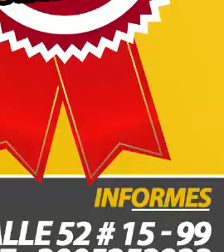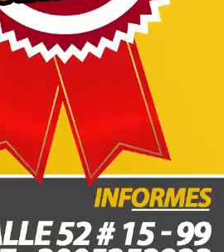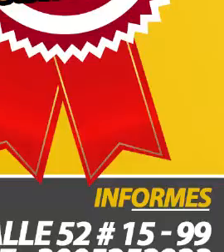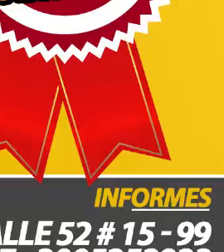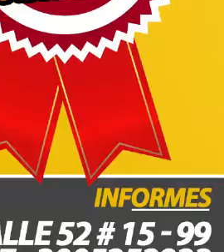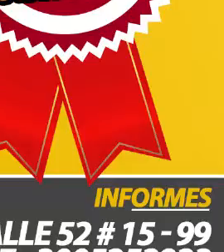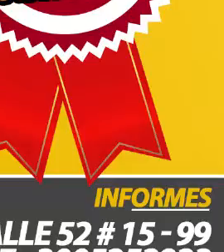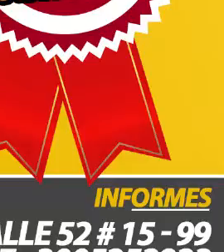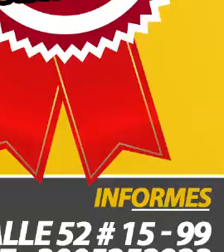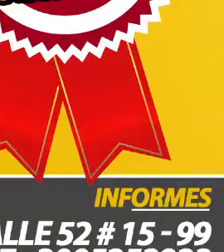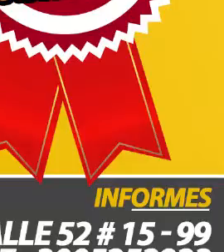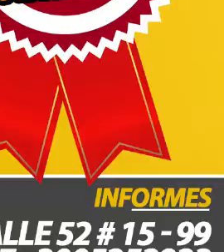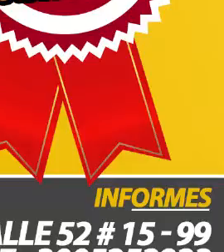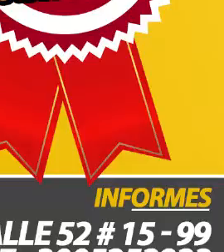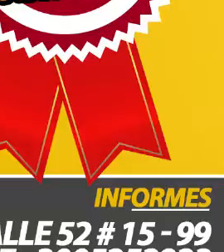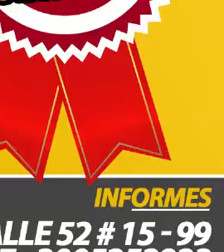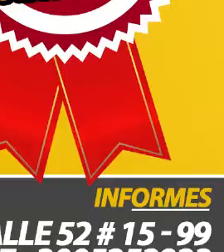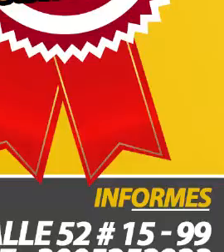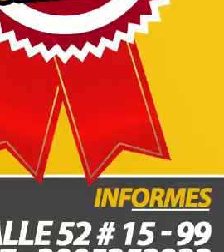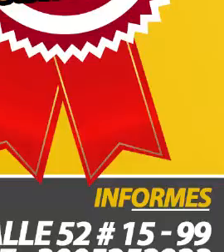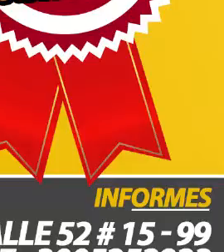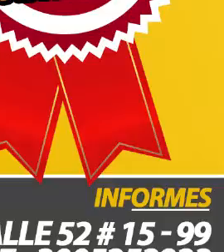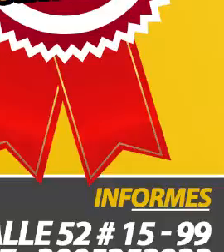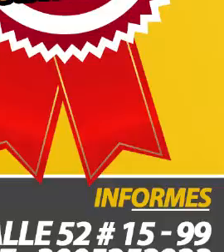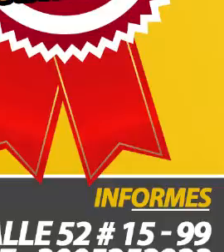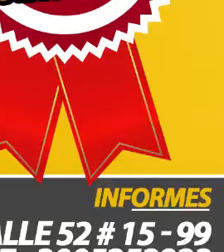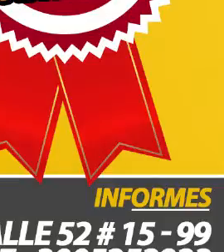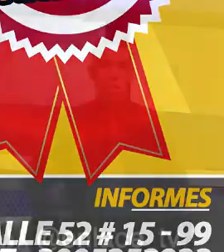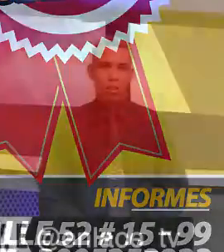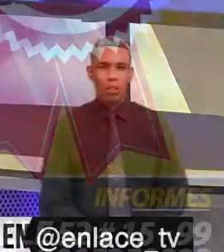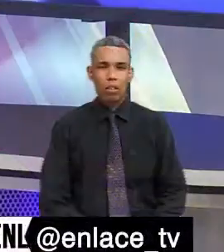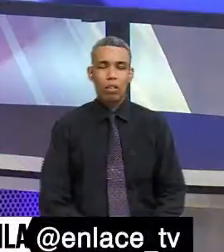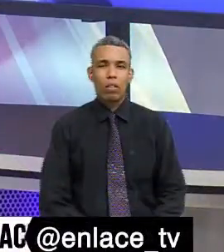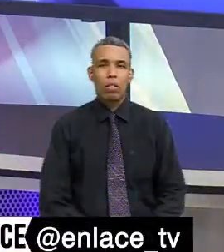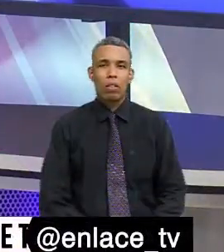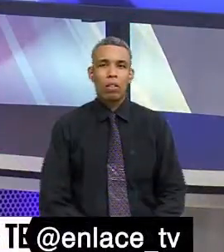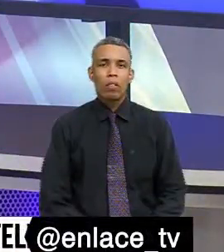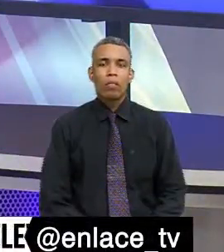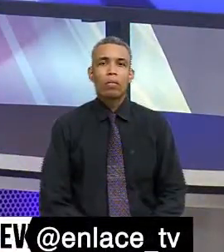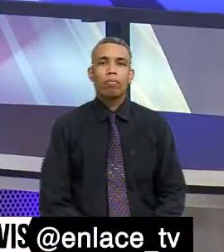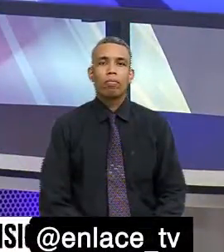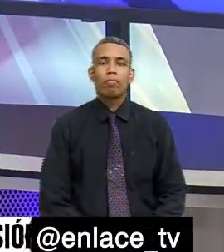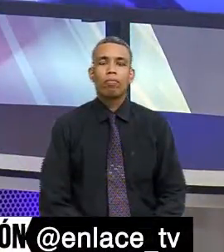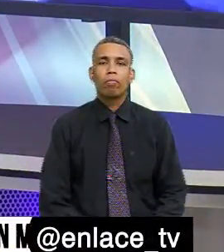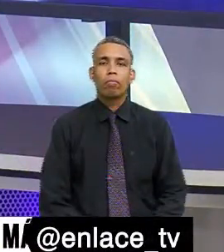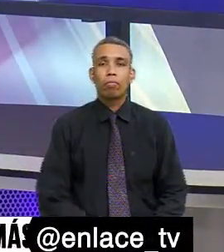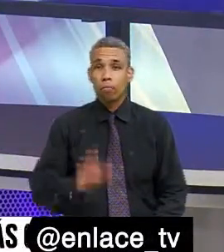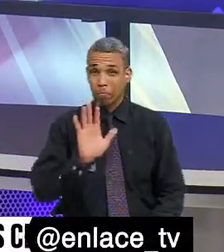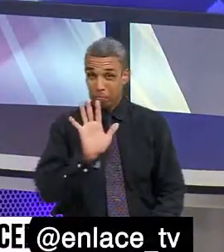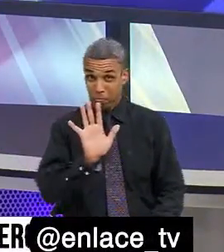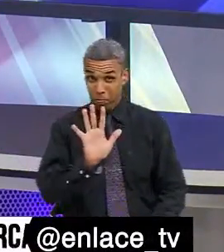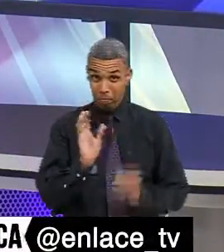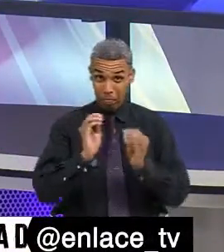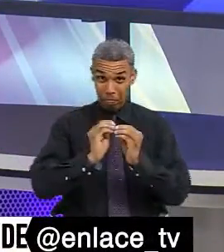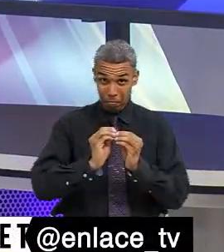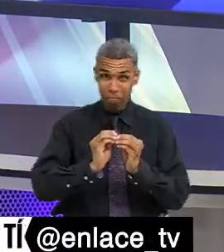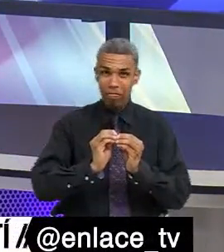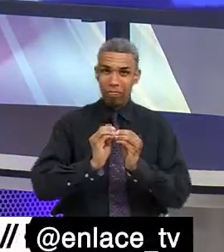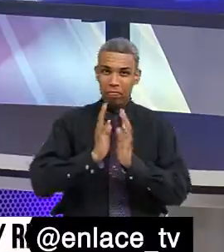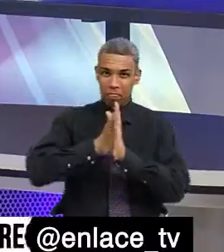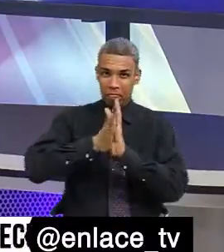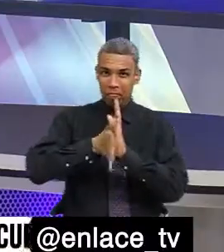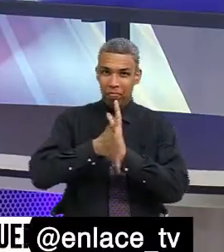petrolera con becas efectivas del 50%. Matrículese ya. Es el momento de una nueva pausa de reconocimiento a nuestros